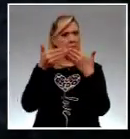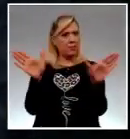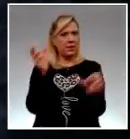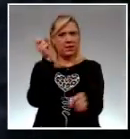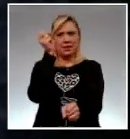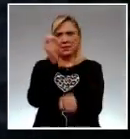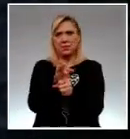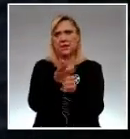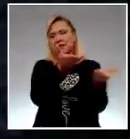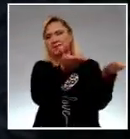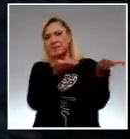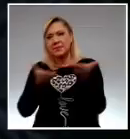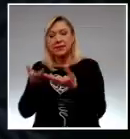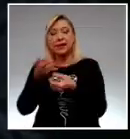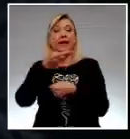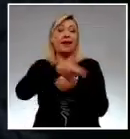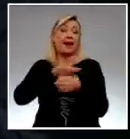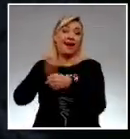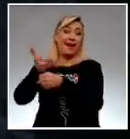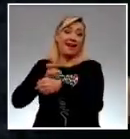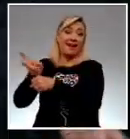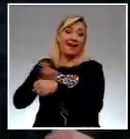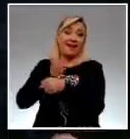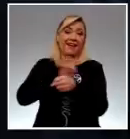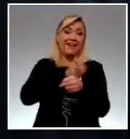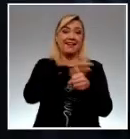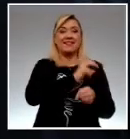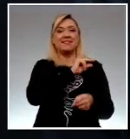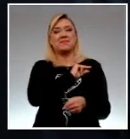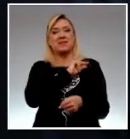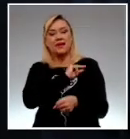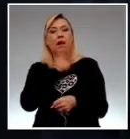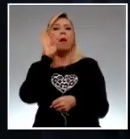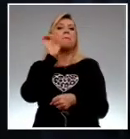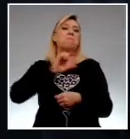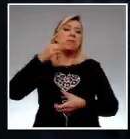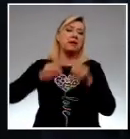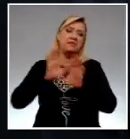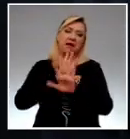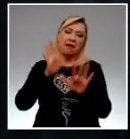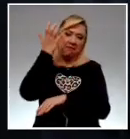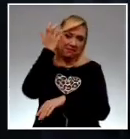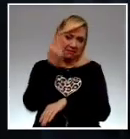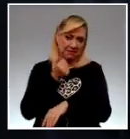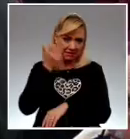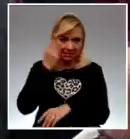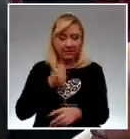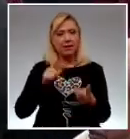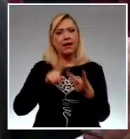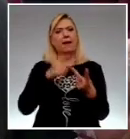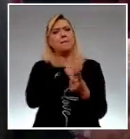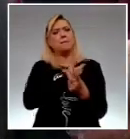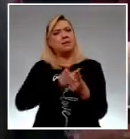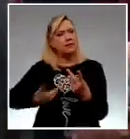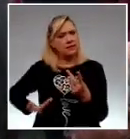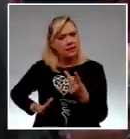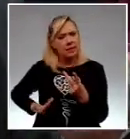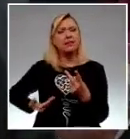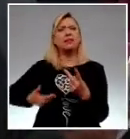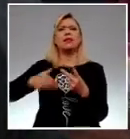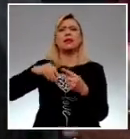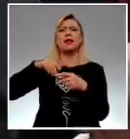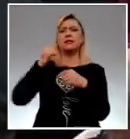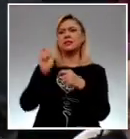invitados especiales ministras y ministros en retiro presidentes de órganos constitucionales autónomos jueces y magistradas